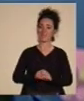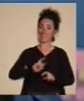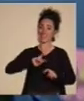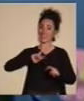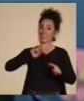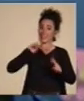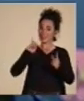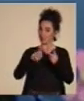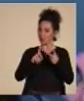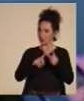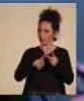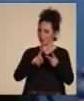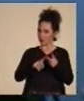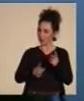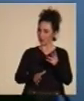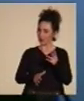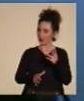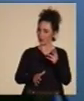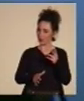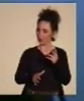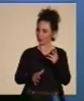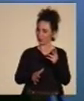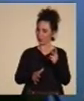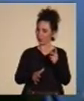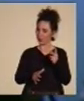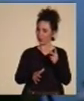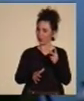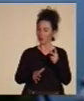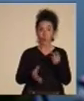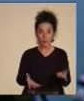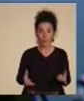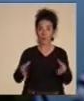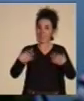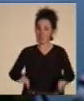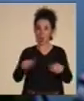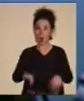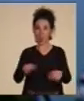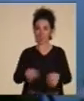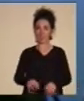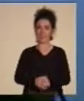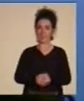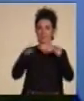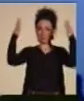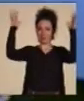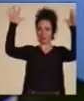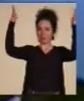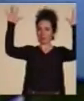Segundos clasificados son los simplones.